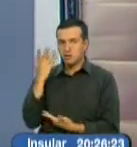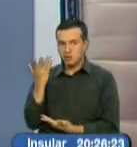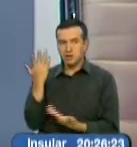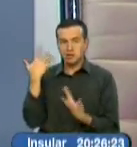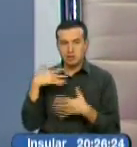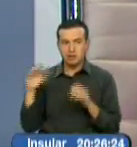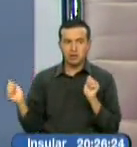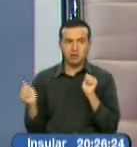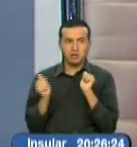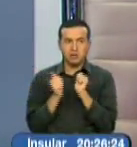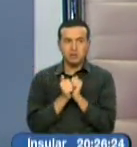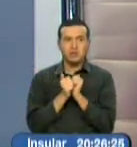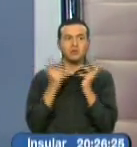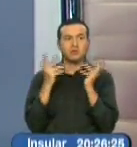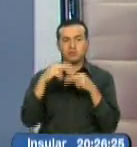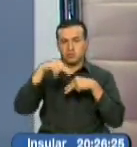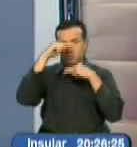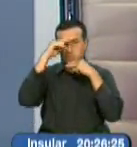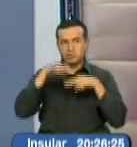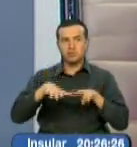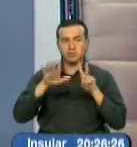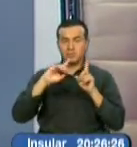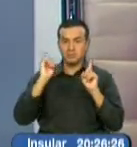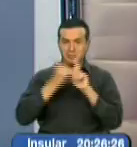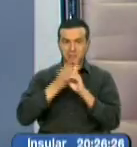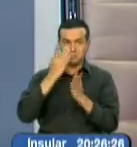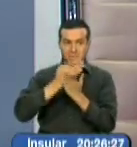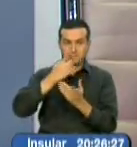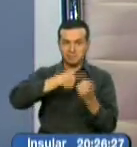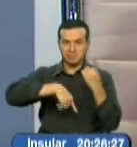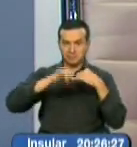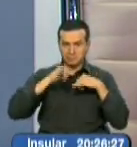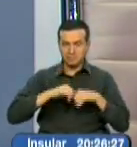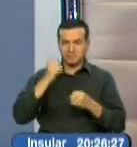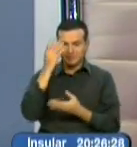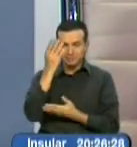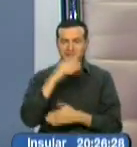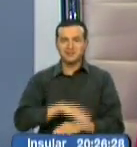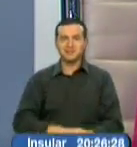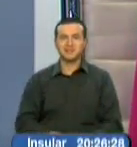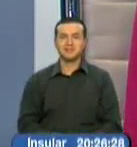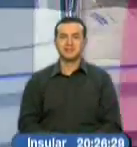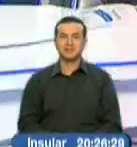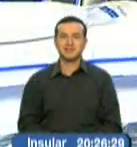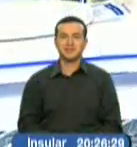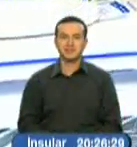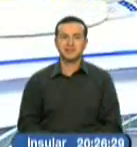Electoral, quien nos acompañaba en Noticias 7. Hacemos una breve pausa y regresamos con más noticias.